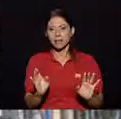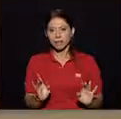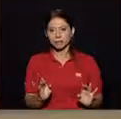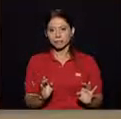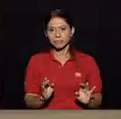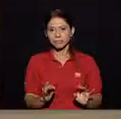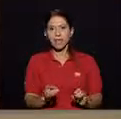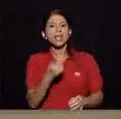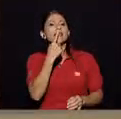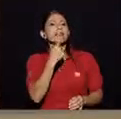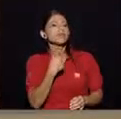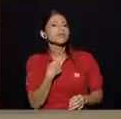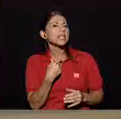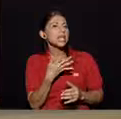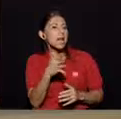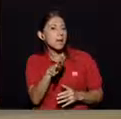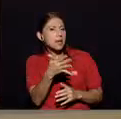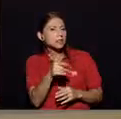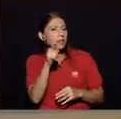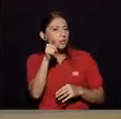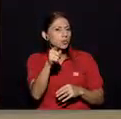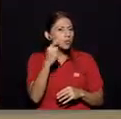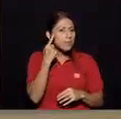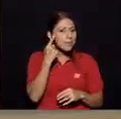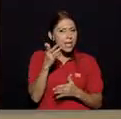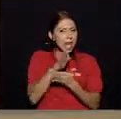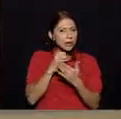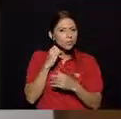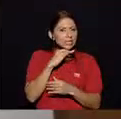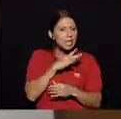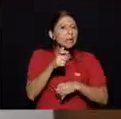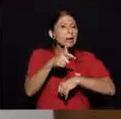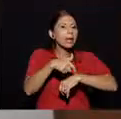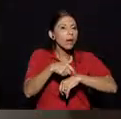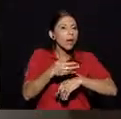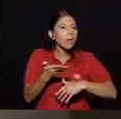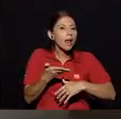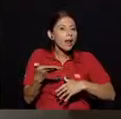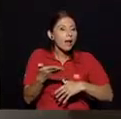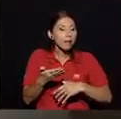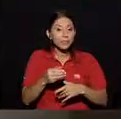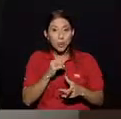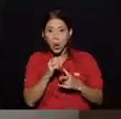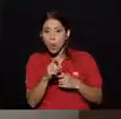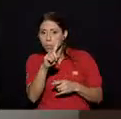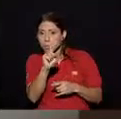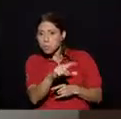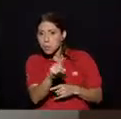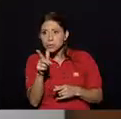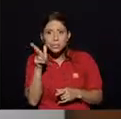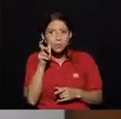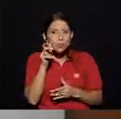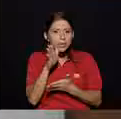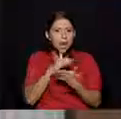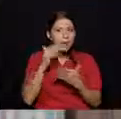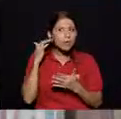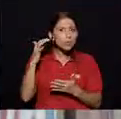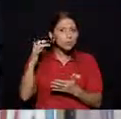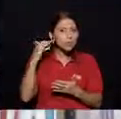se dan, se traslada directamente a la Fiscalía, donde ya se inicia el proceso a nivel del Ministerio